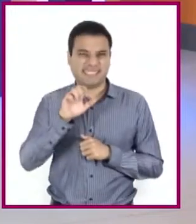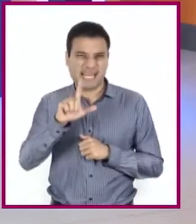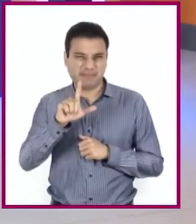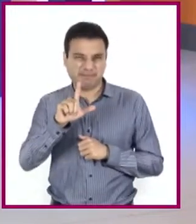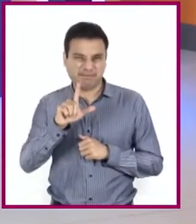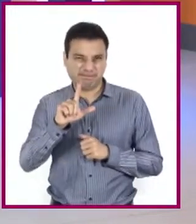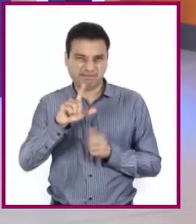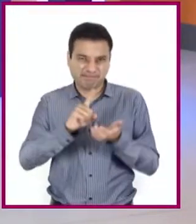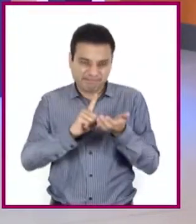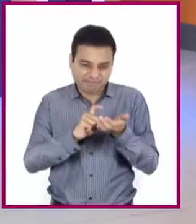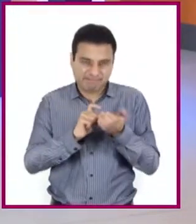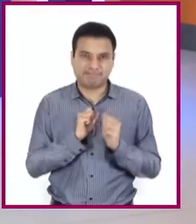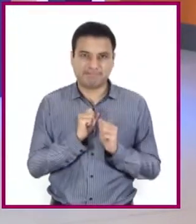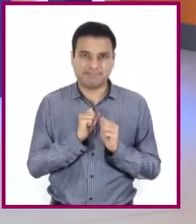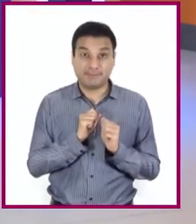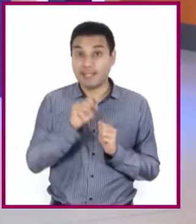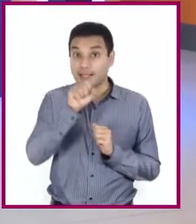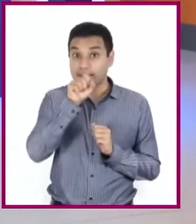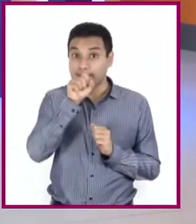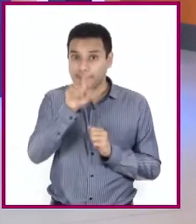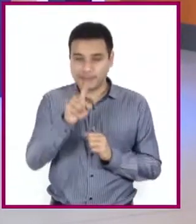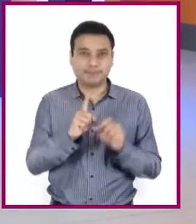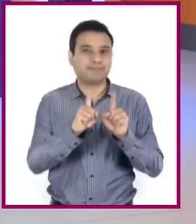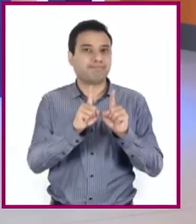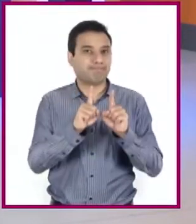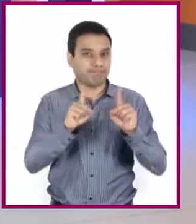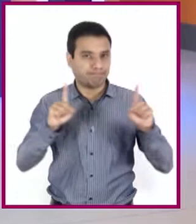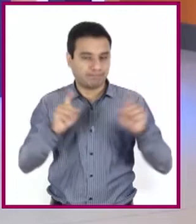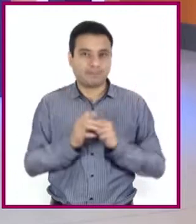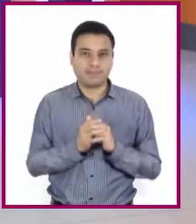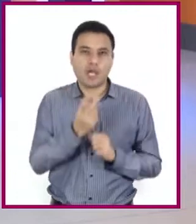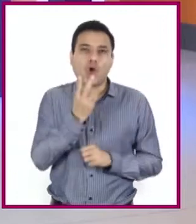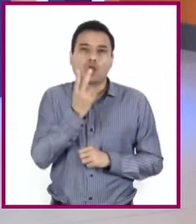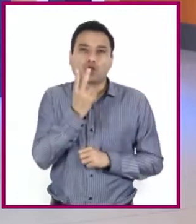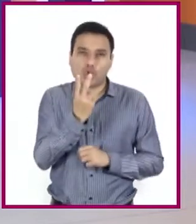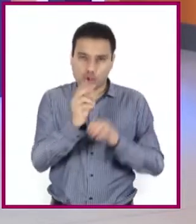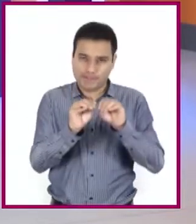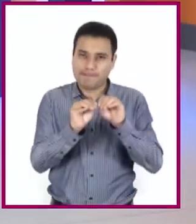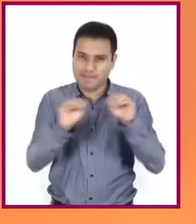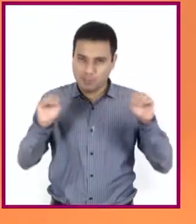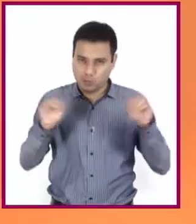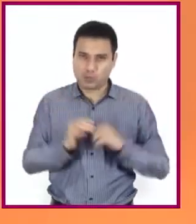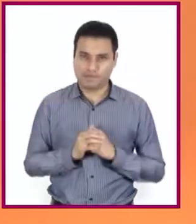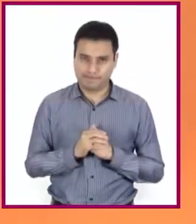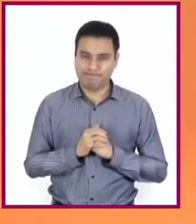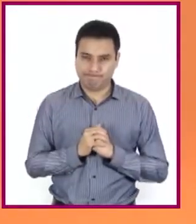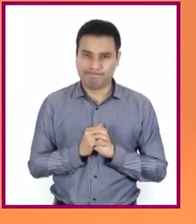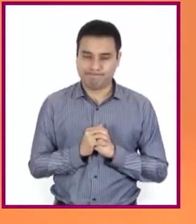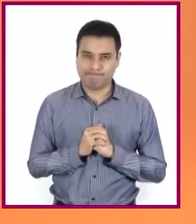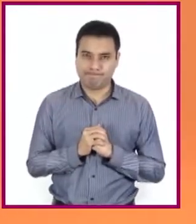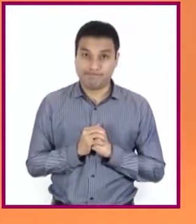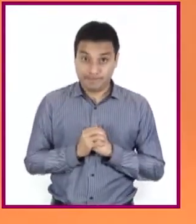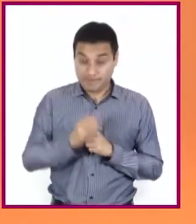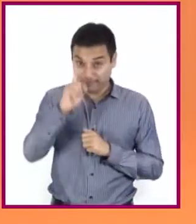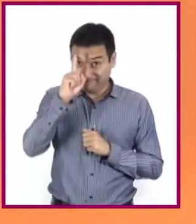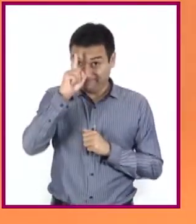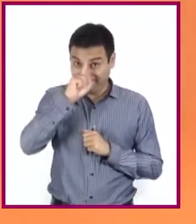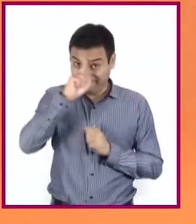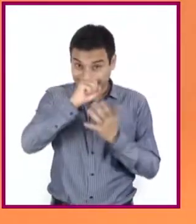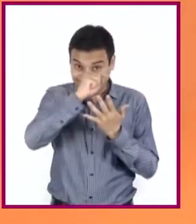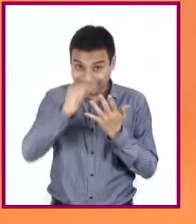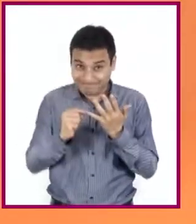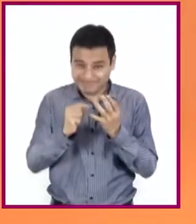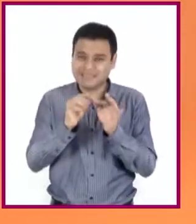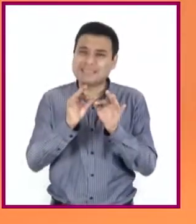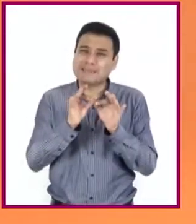gel y mantener una distancia de 2 metros con las personas de su alrededor. Todas estas medidas son